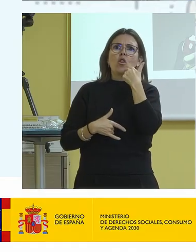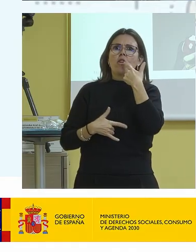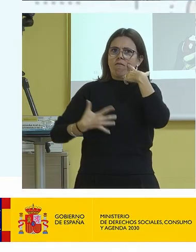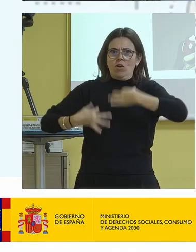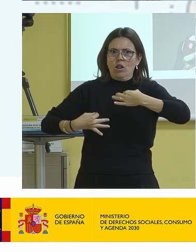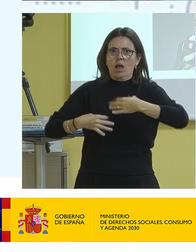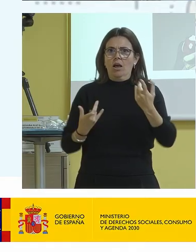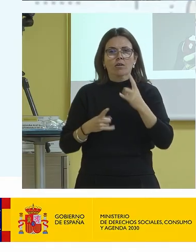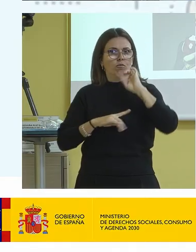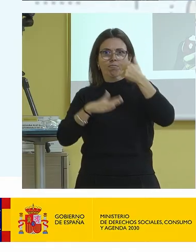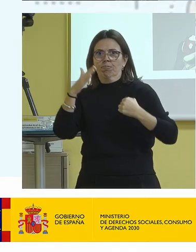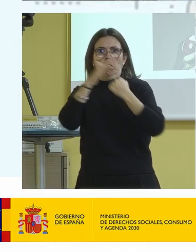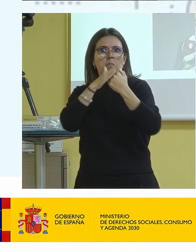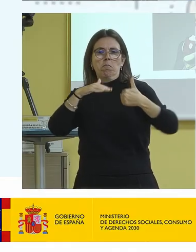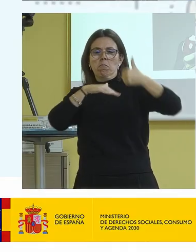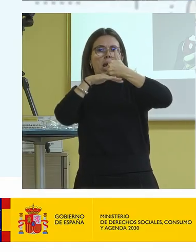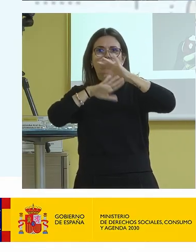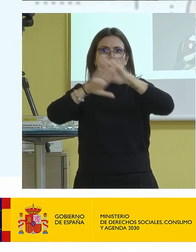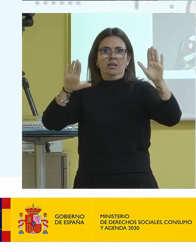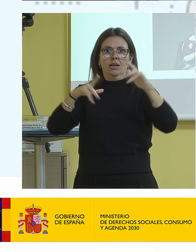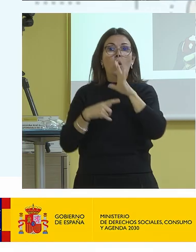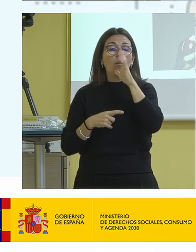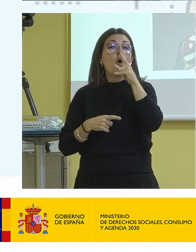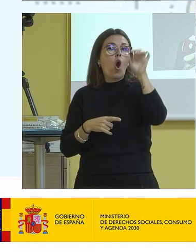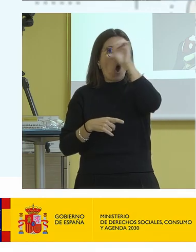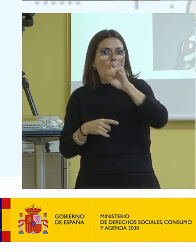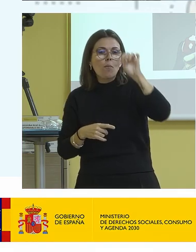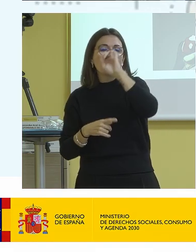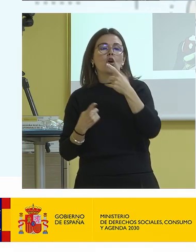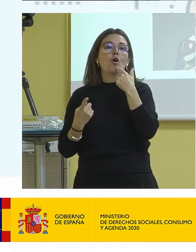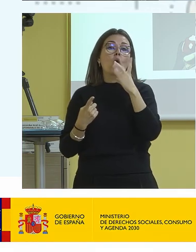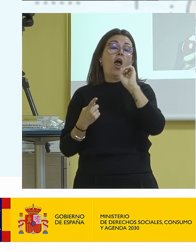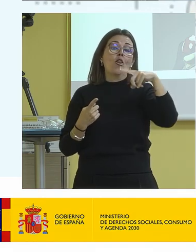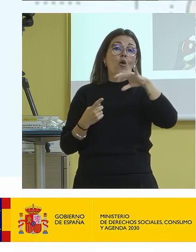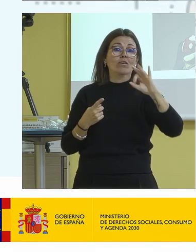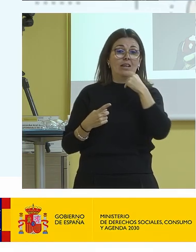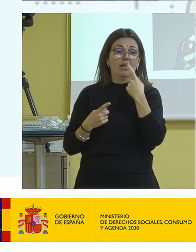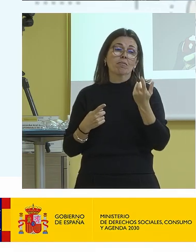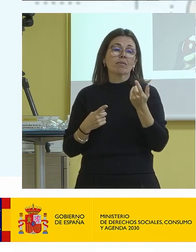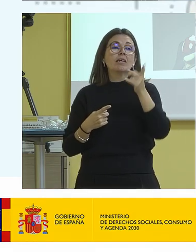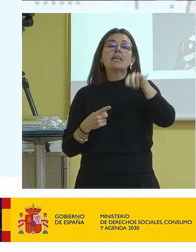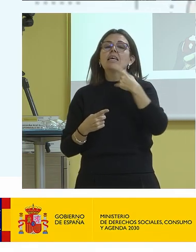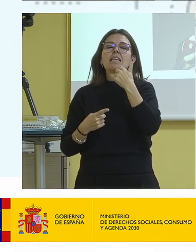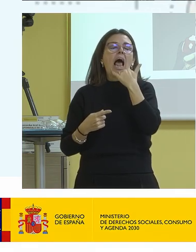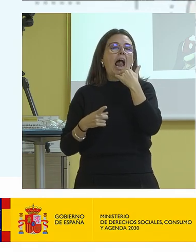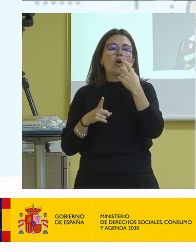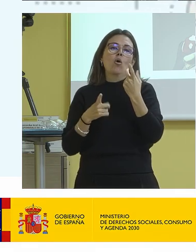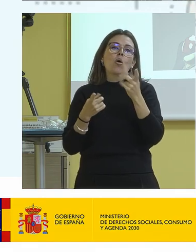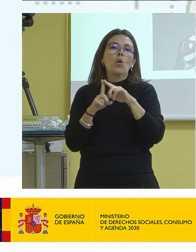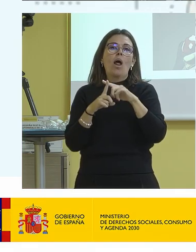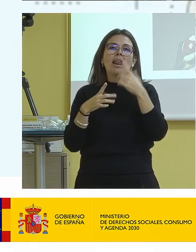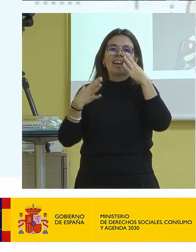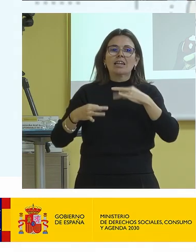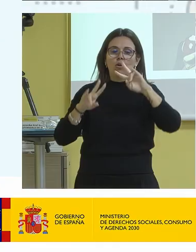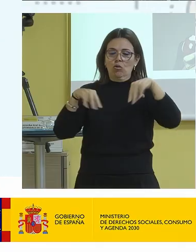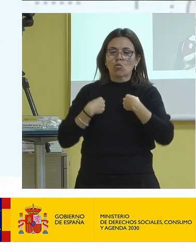base aplastada por todo el resto de cosas. Porque la opinión, la doxa, como diría Platón, es algo muy subjetivo. La